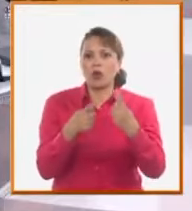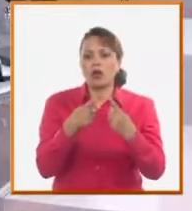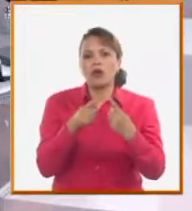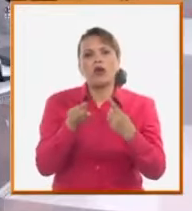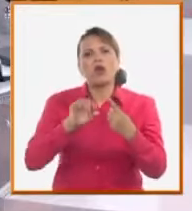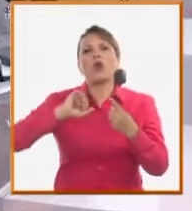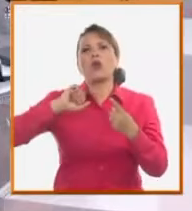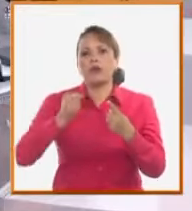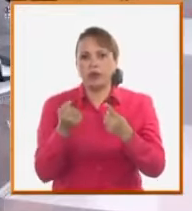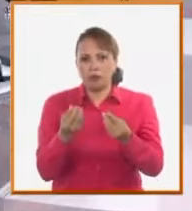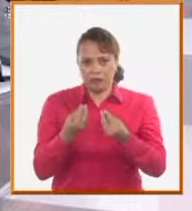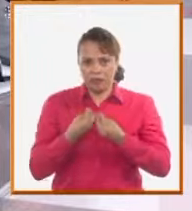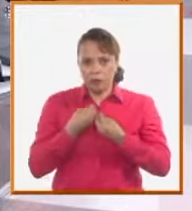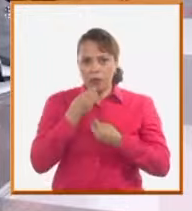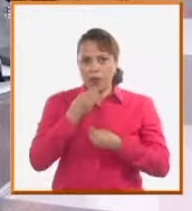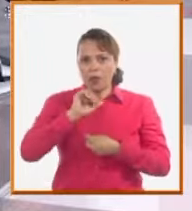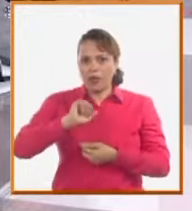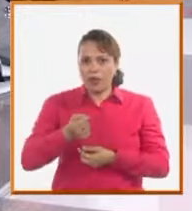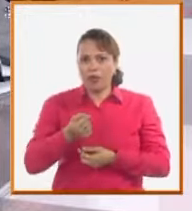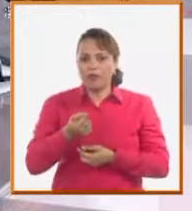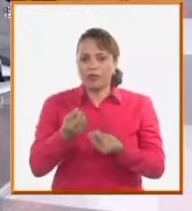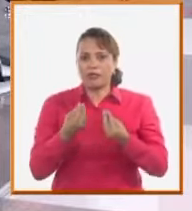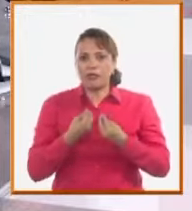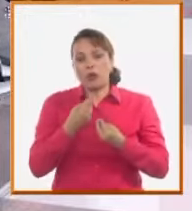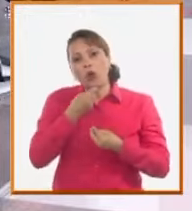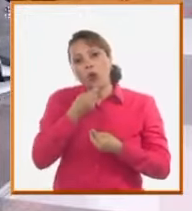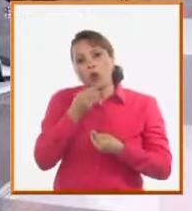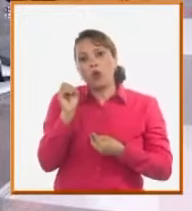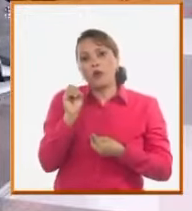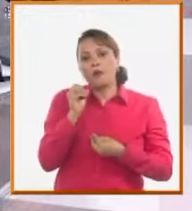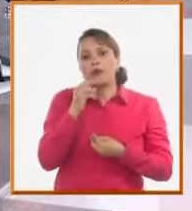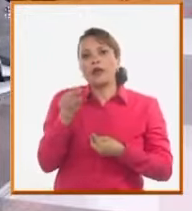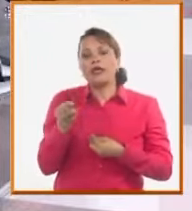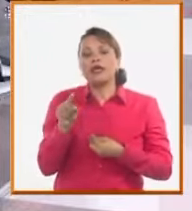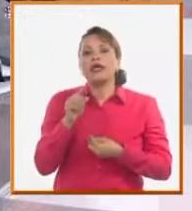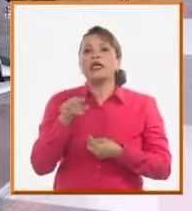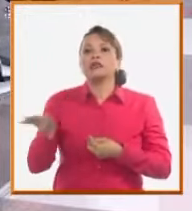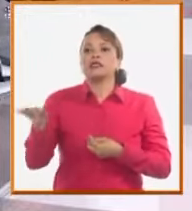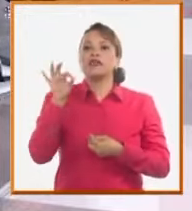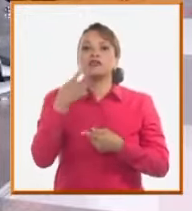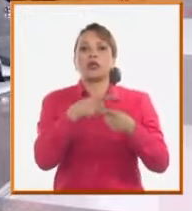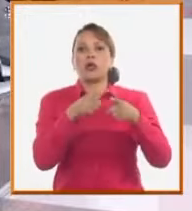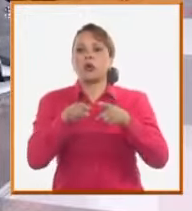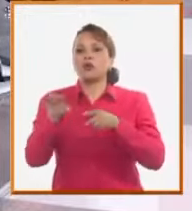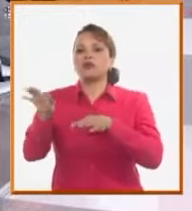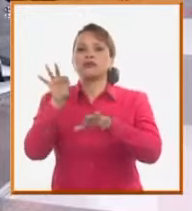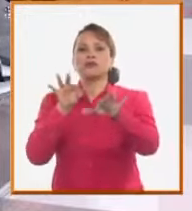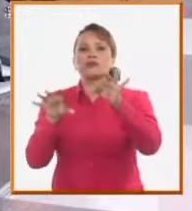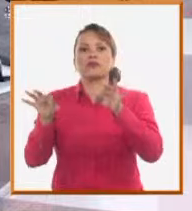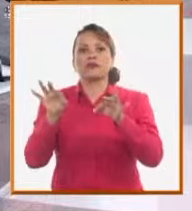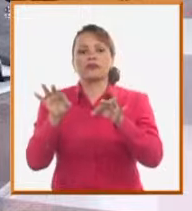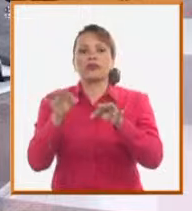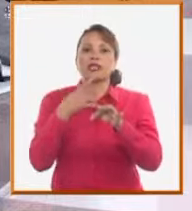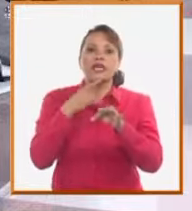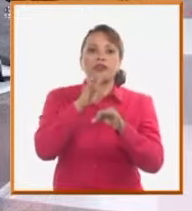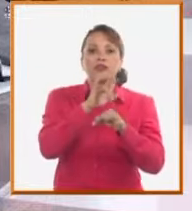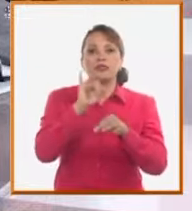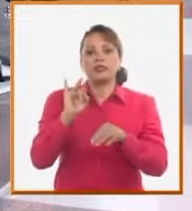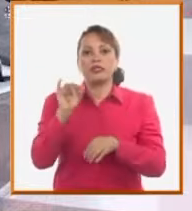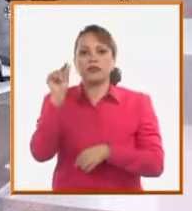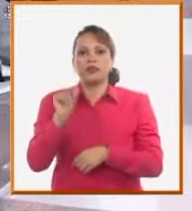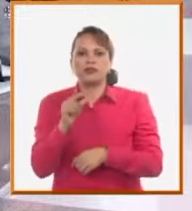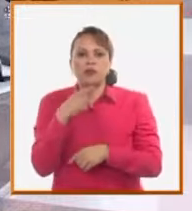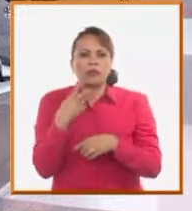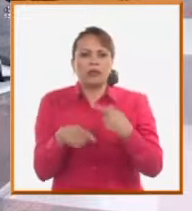obligatoriamente lo tiene que recibir, o él tiene la opción de seleccionar que no quiero ese y busco otro. Y esos 97 casos, ¿qué ha